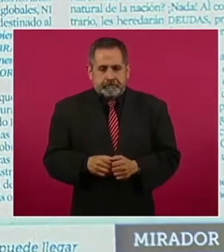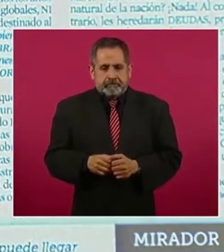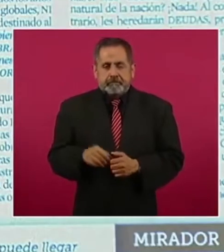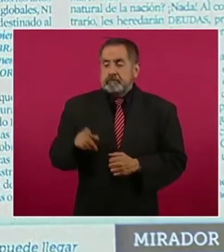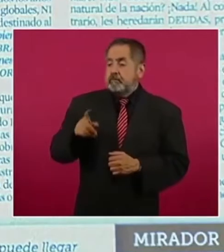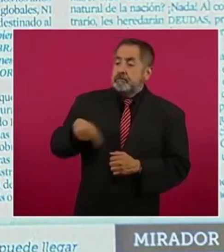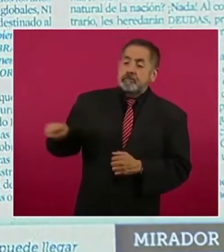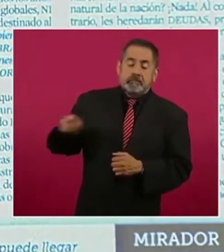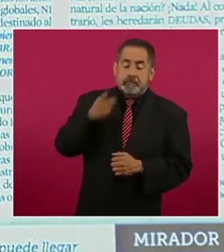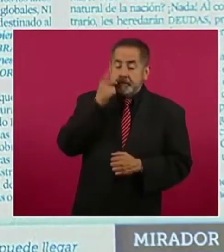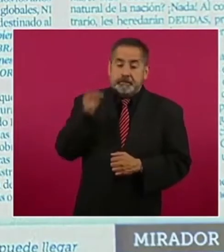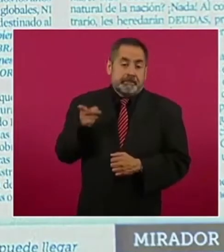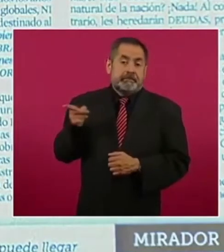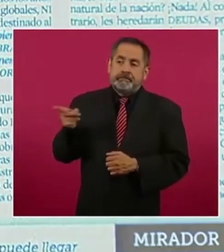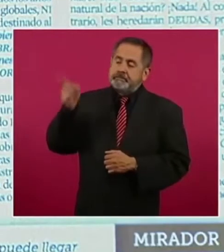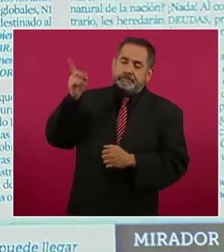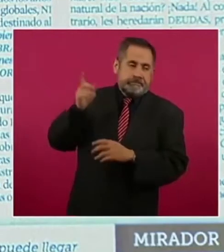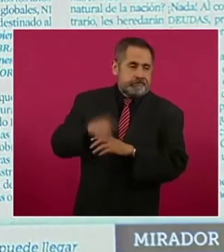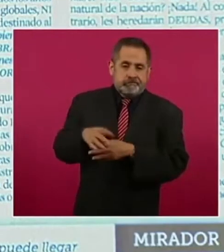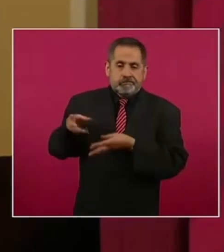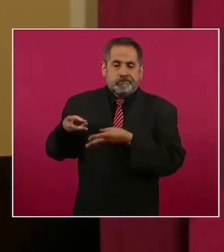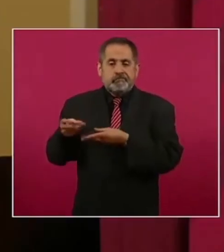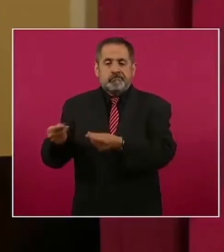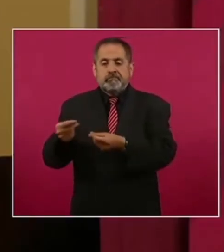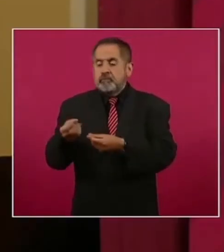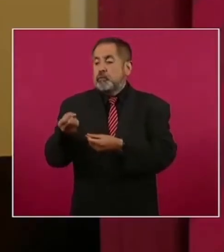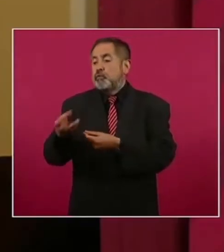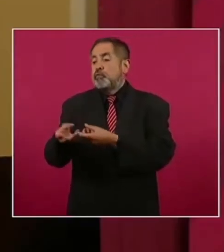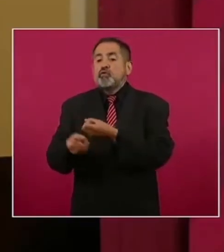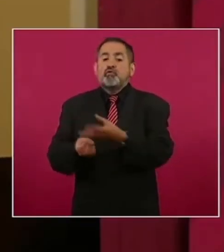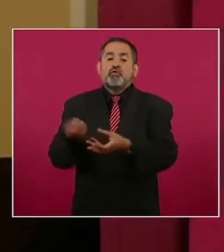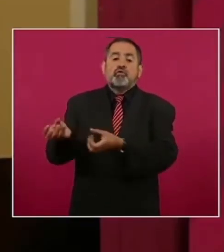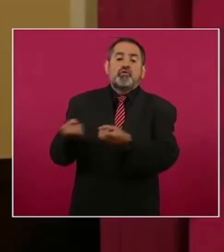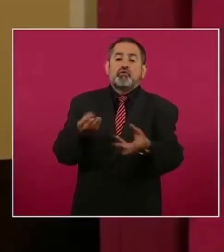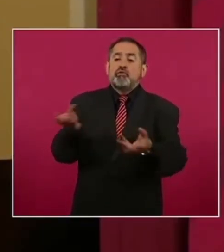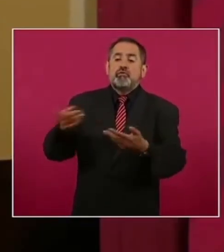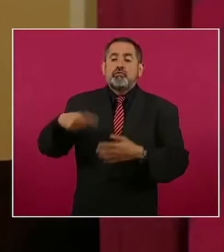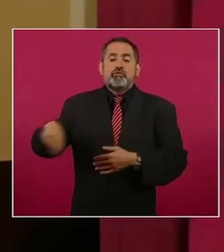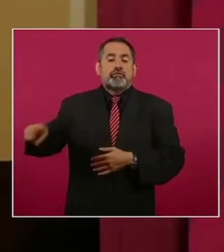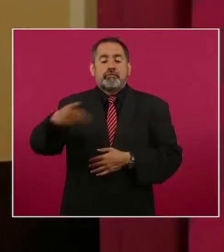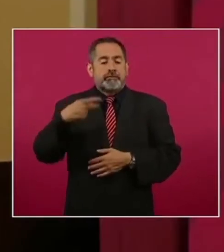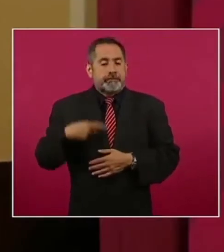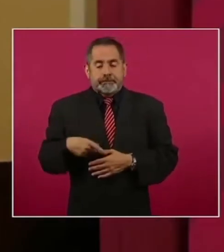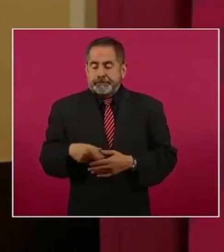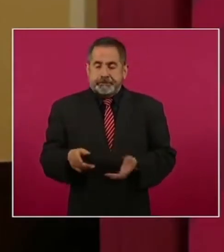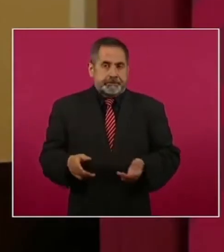estamos gastando hoy en dádivas